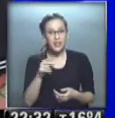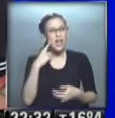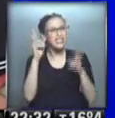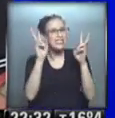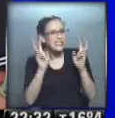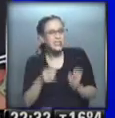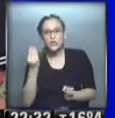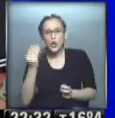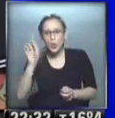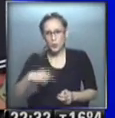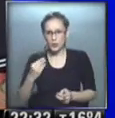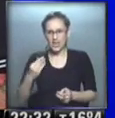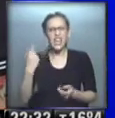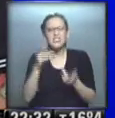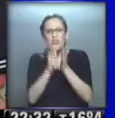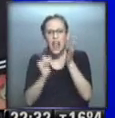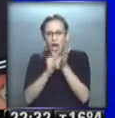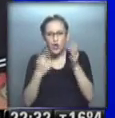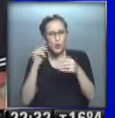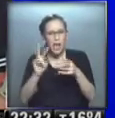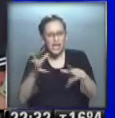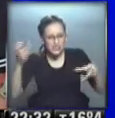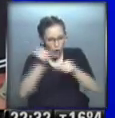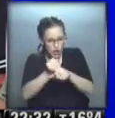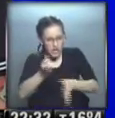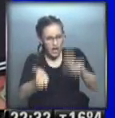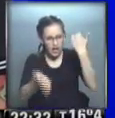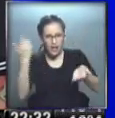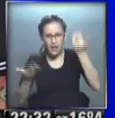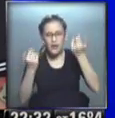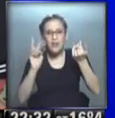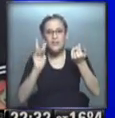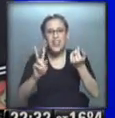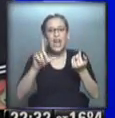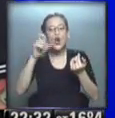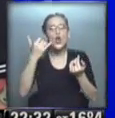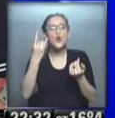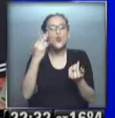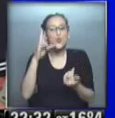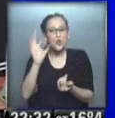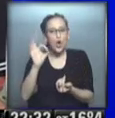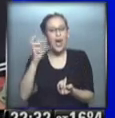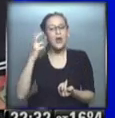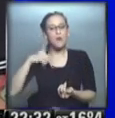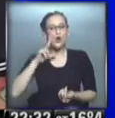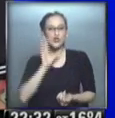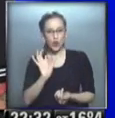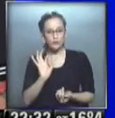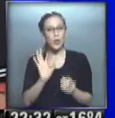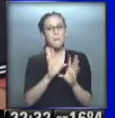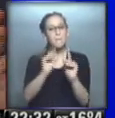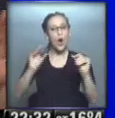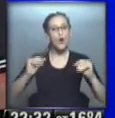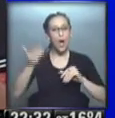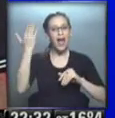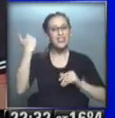investigan qué era eso que habían secuestrado, se dan cuenta que era cloruro de armonio, que es el polvo que se usaba para tirar el